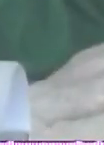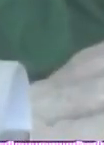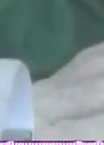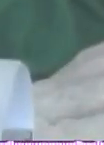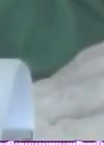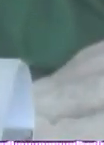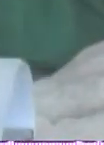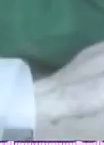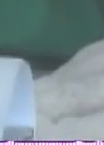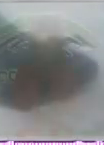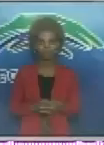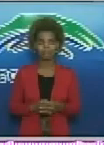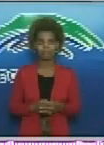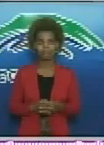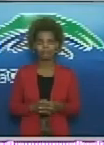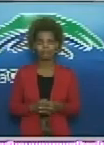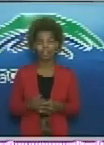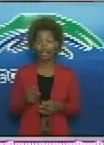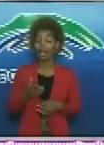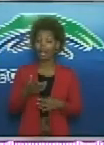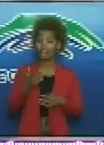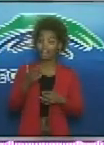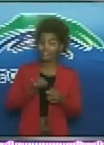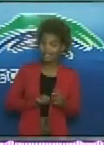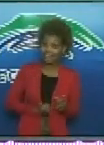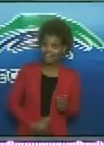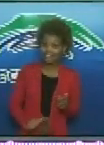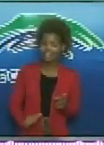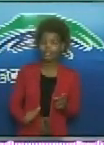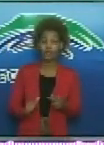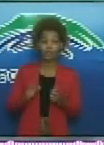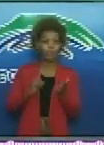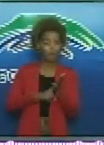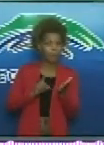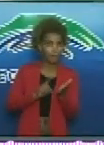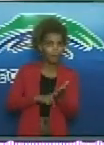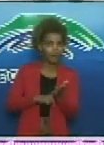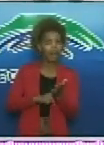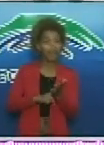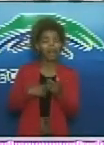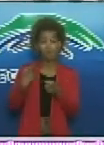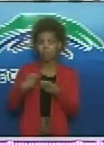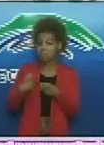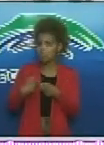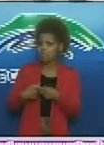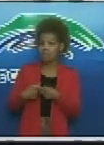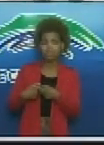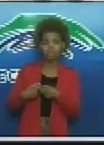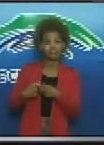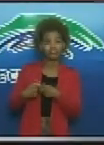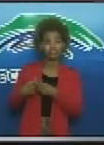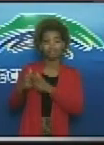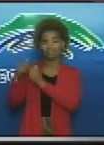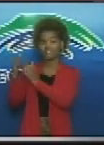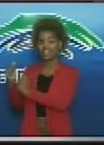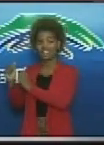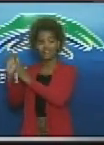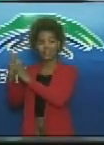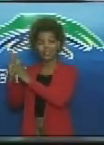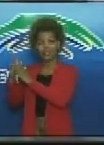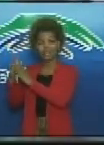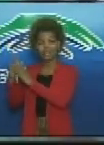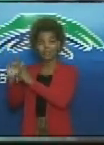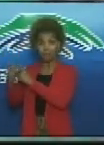Holguín. Dejaron atrás hijos, padres y parejas, pero ninguno de ellos dio un paso atrás cuando fueron llamados.